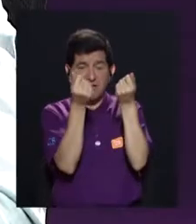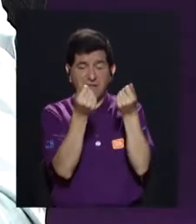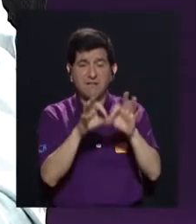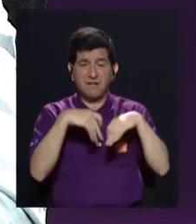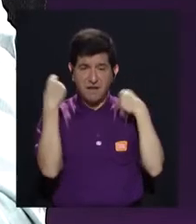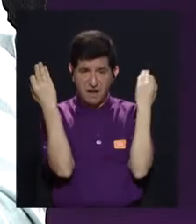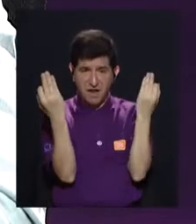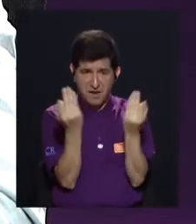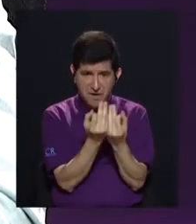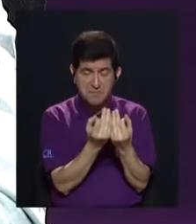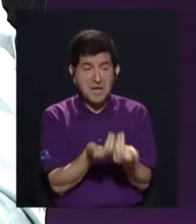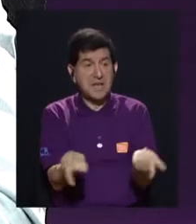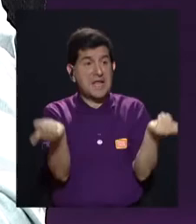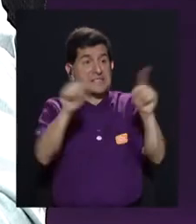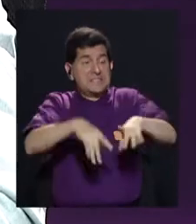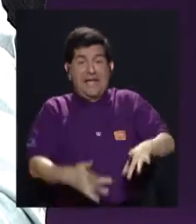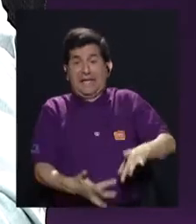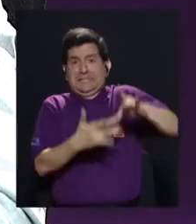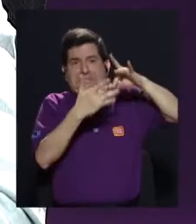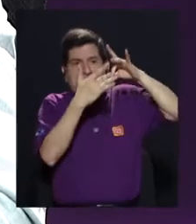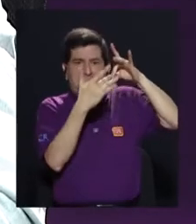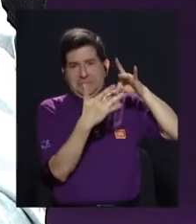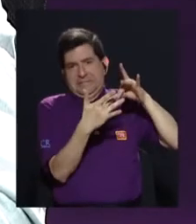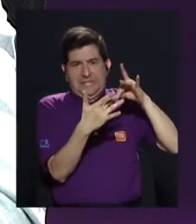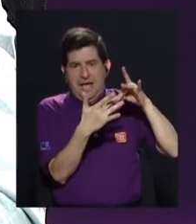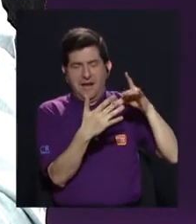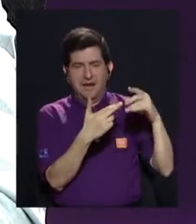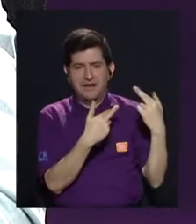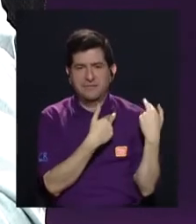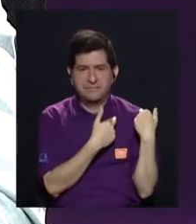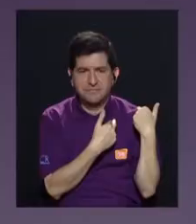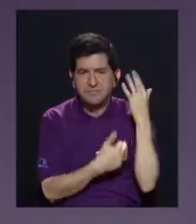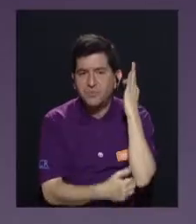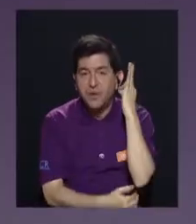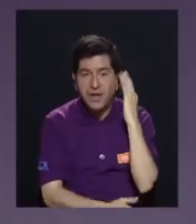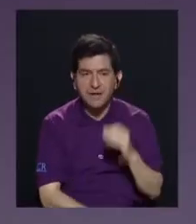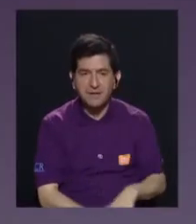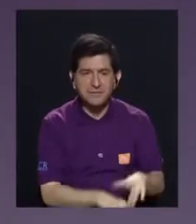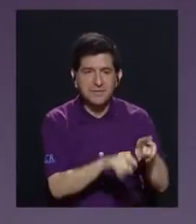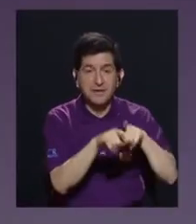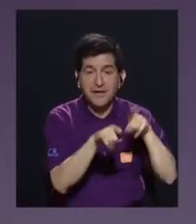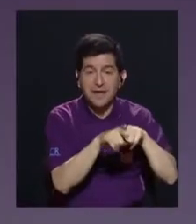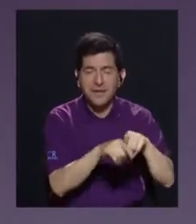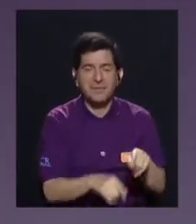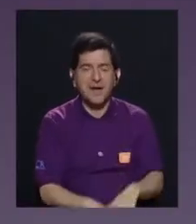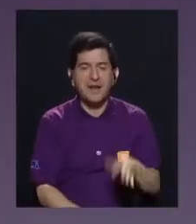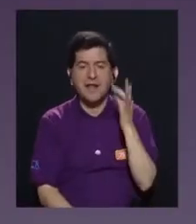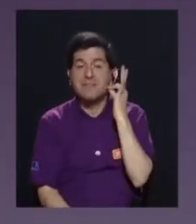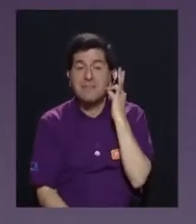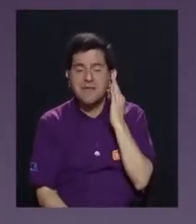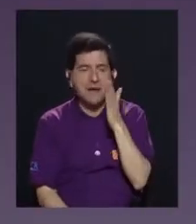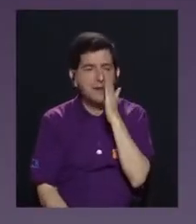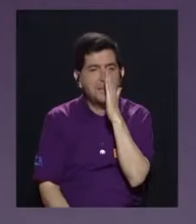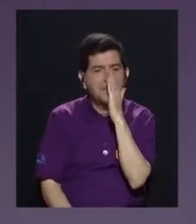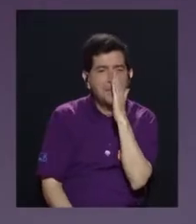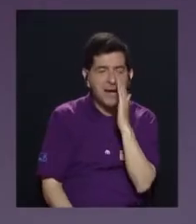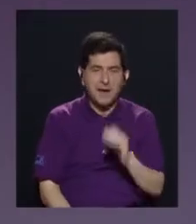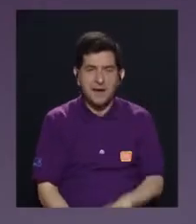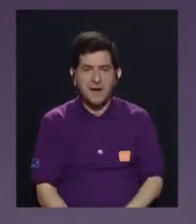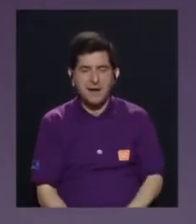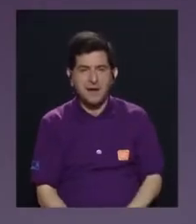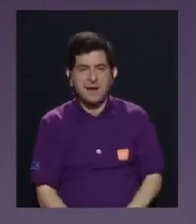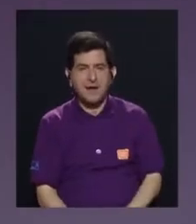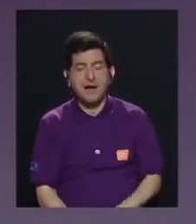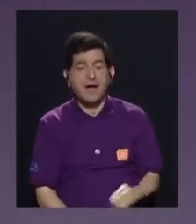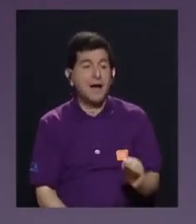las familias -salvo excepciones- le corresponden a las mujeres a las hermanas a las tías a las mamás a las más